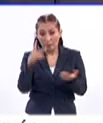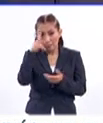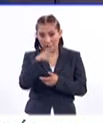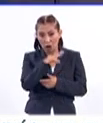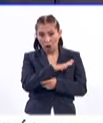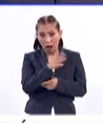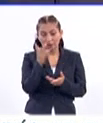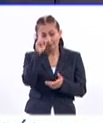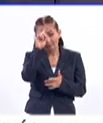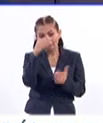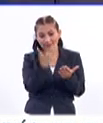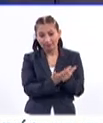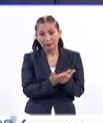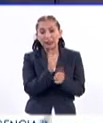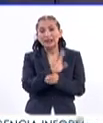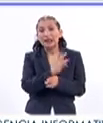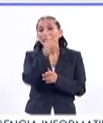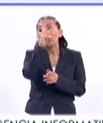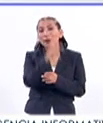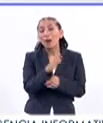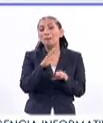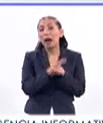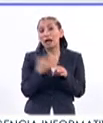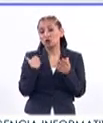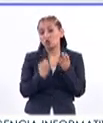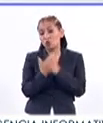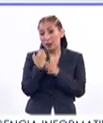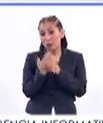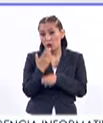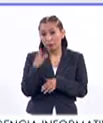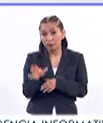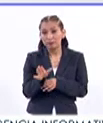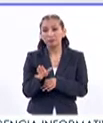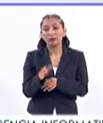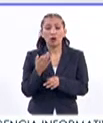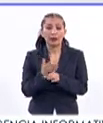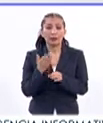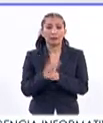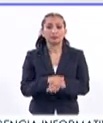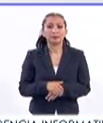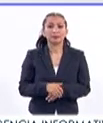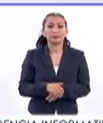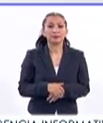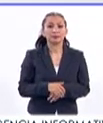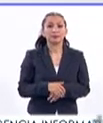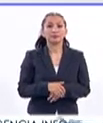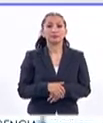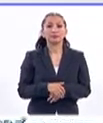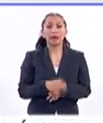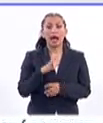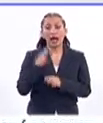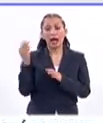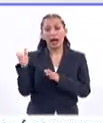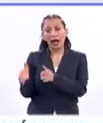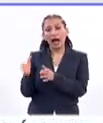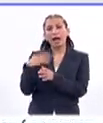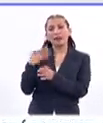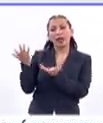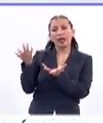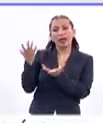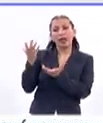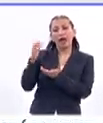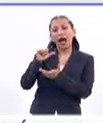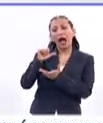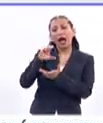que es la propuesta de cine mexicano más contemporánea que hay en este momento. La sección también de Aciertos,